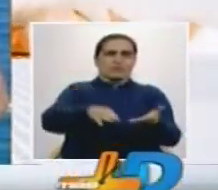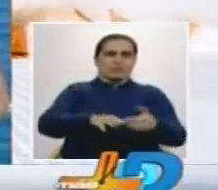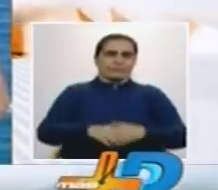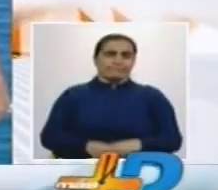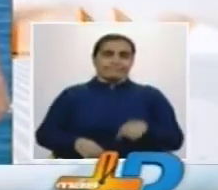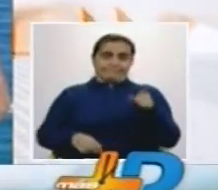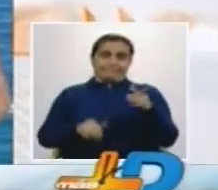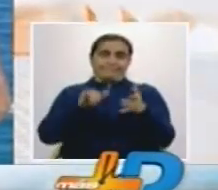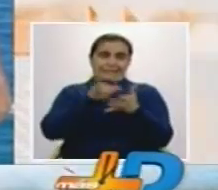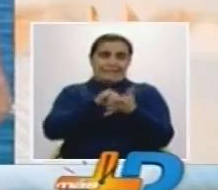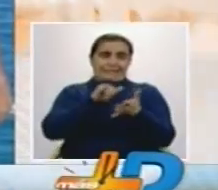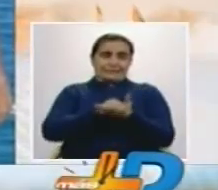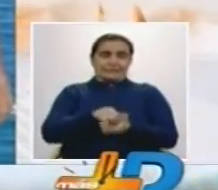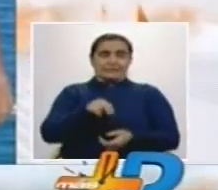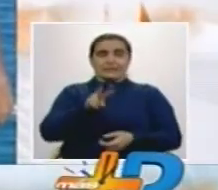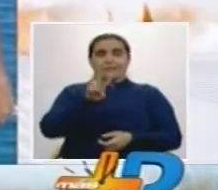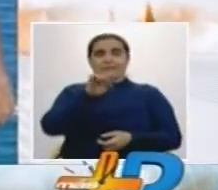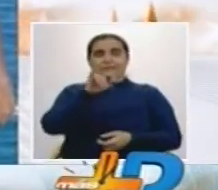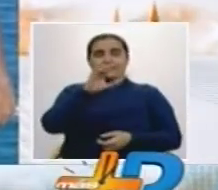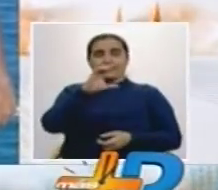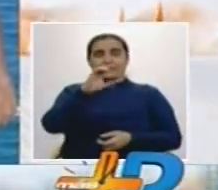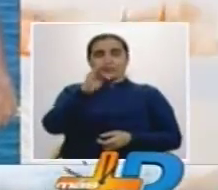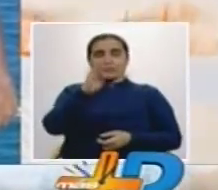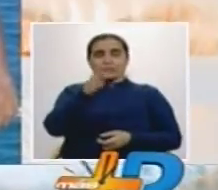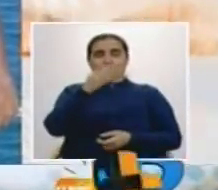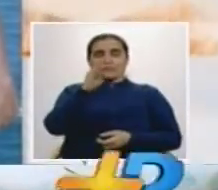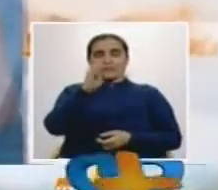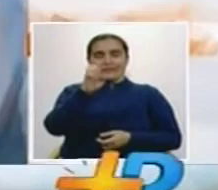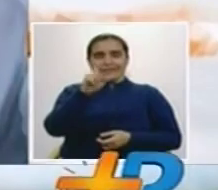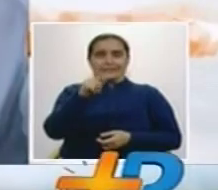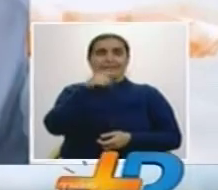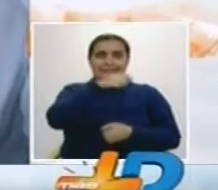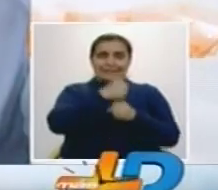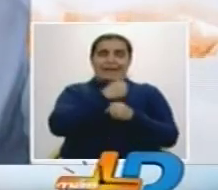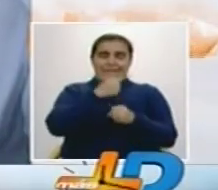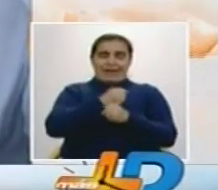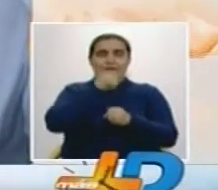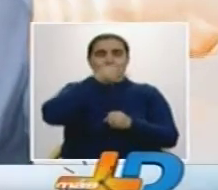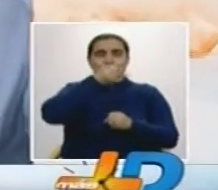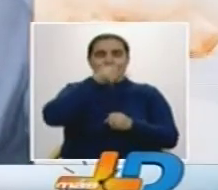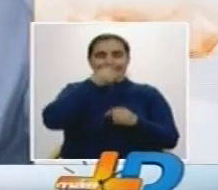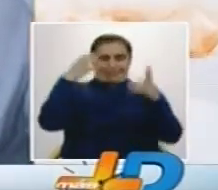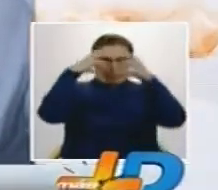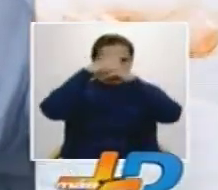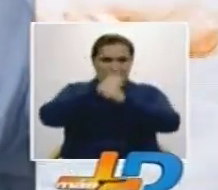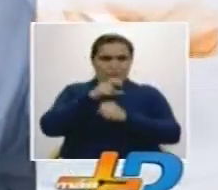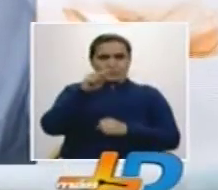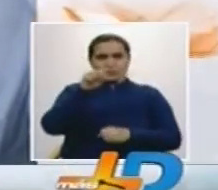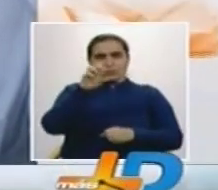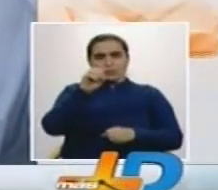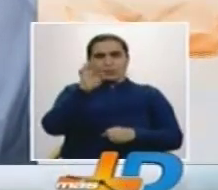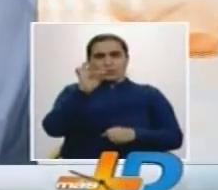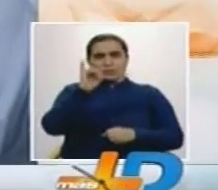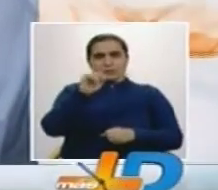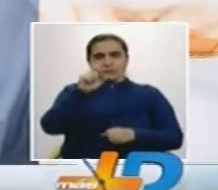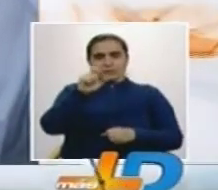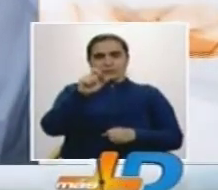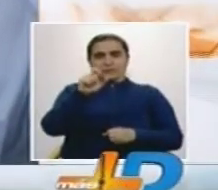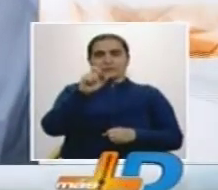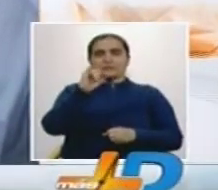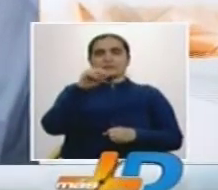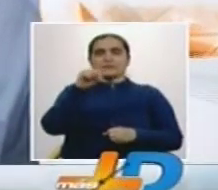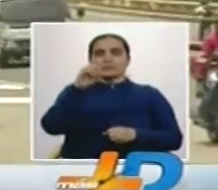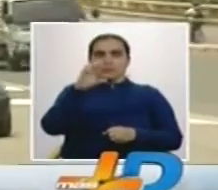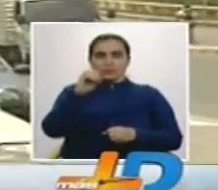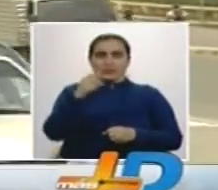Víctor Valdés, quien hasta hace 5 meses fue editor de Noticinco y quien se desempeñaba actualmente como graficador en ese mismo medio de